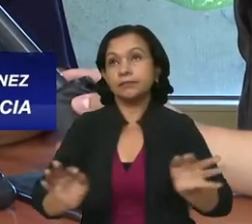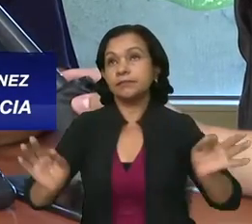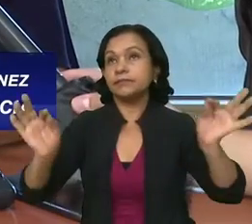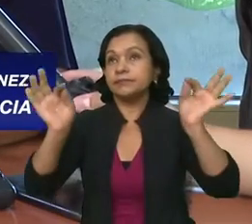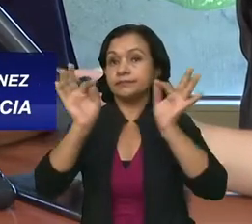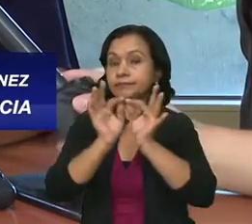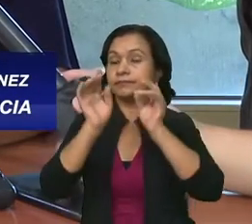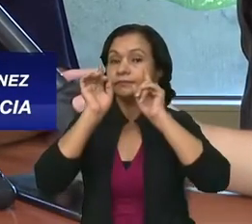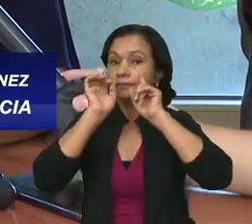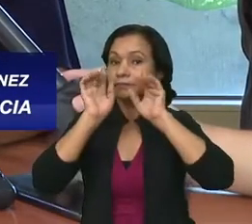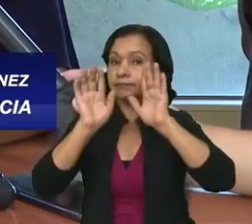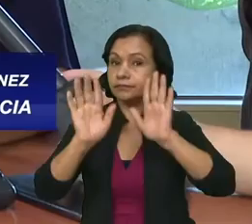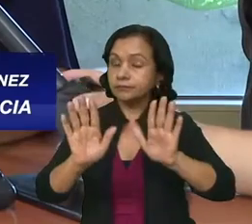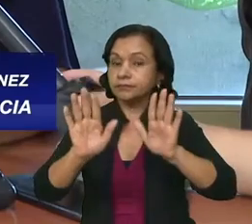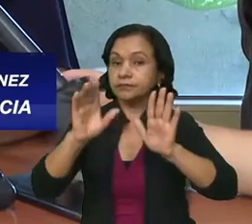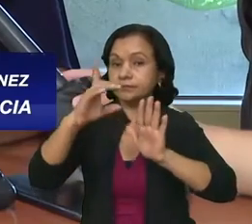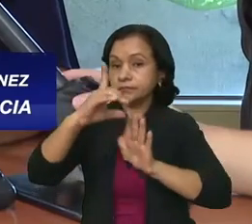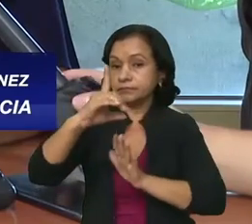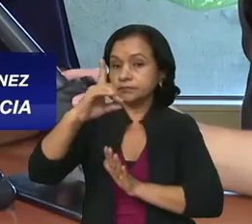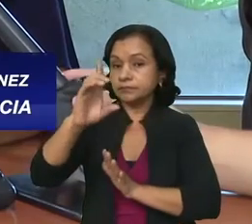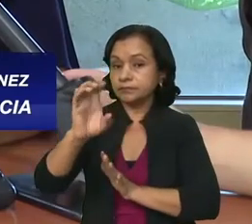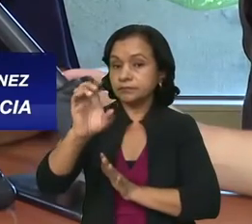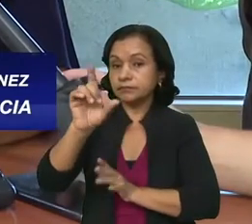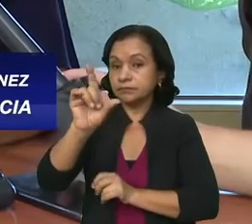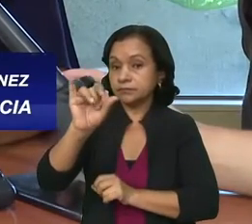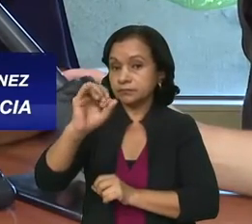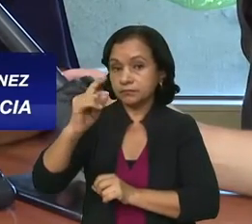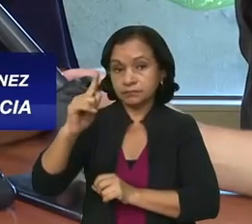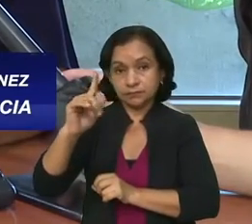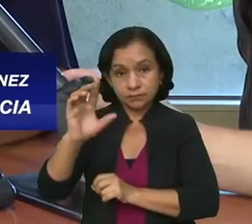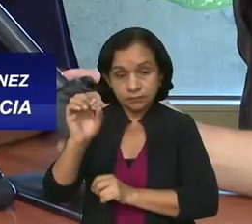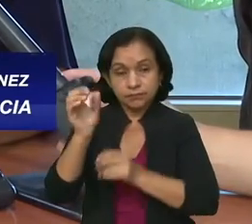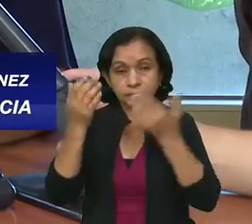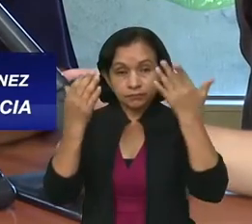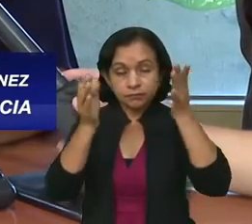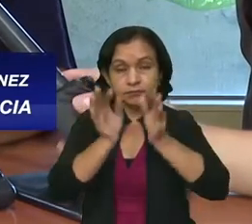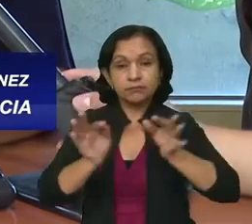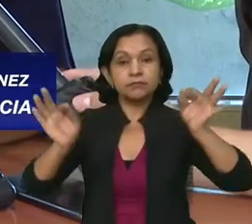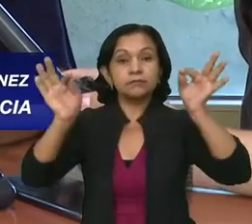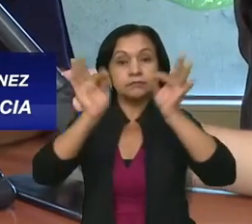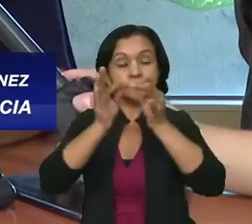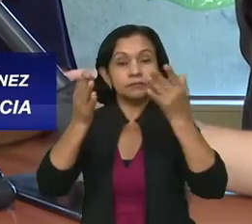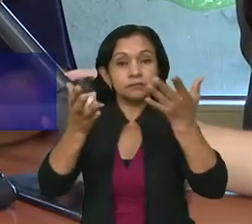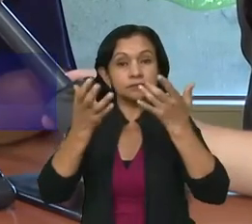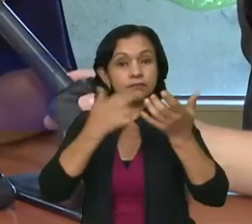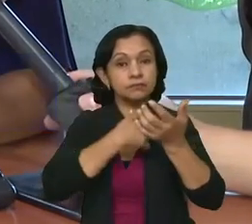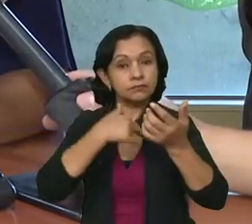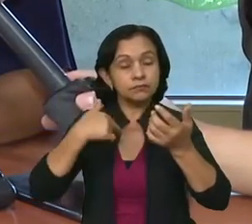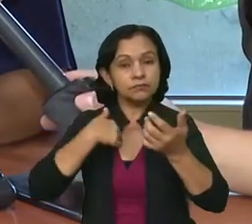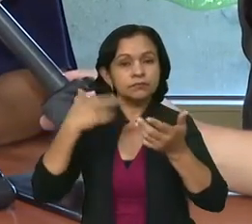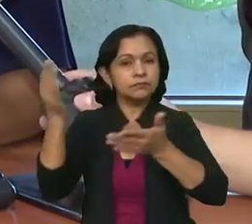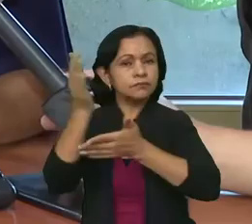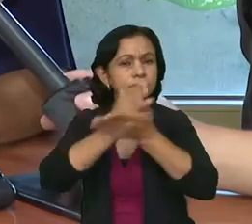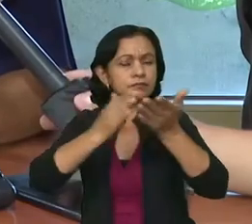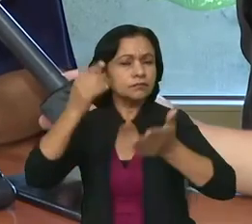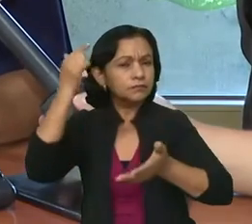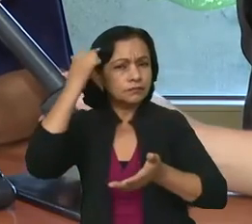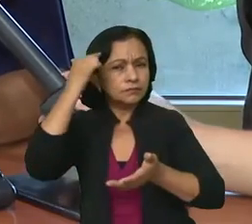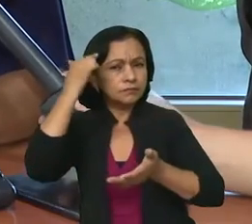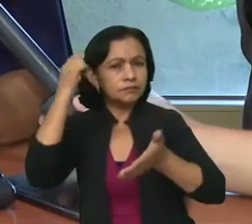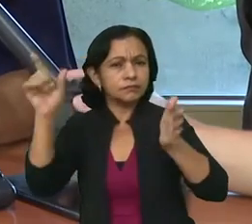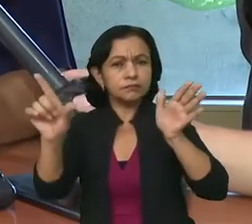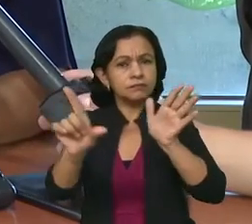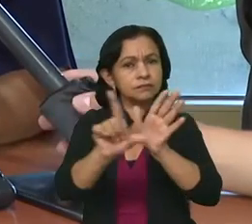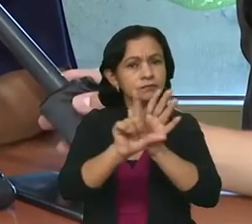la prevención del delito. Es una de las cosas fundamentales, porque a veces nosotros creemos que todas las leyes solo llevan